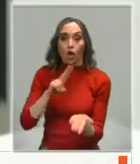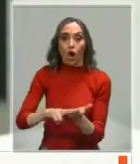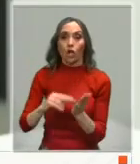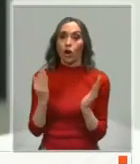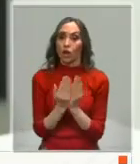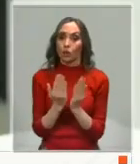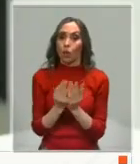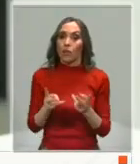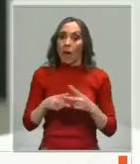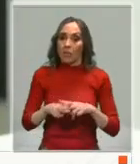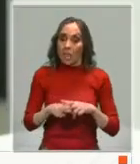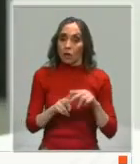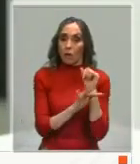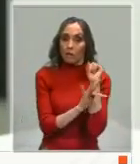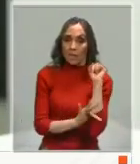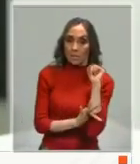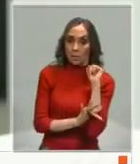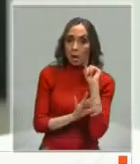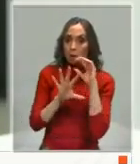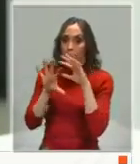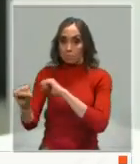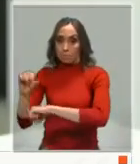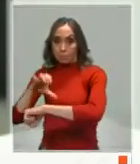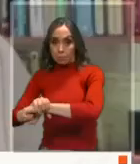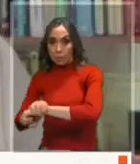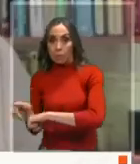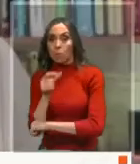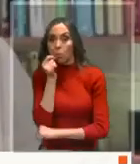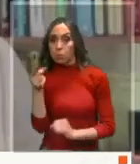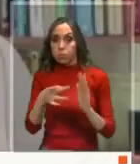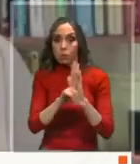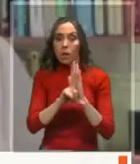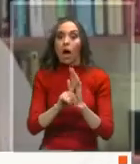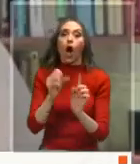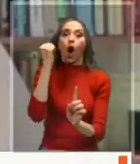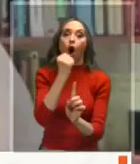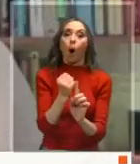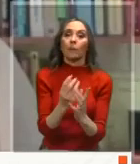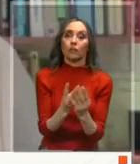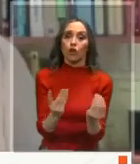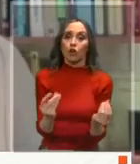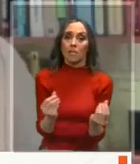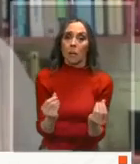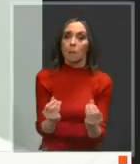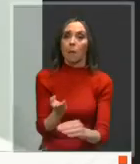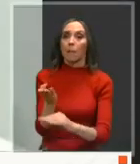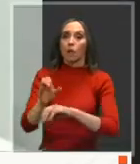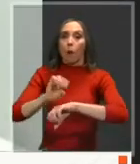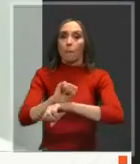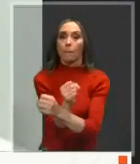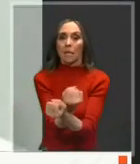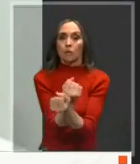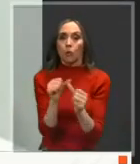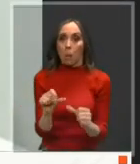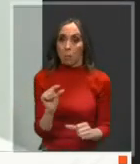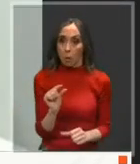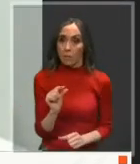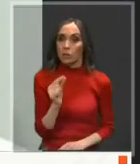estudiante técnico la fiscalía lo formalizó por homicidio simple y pidieron su prisión preventiva.